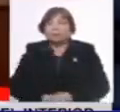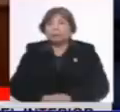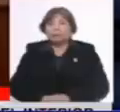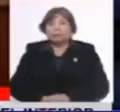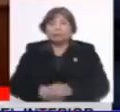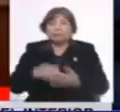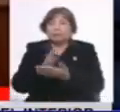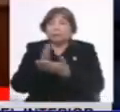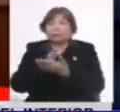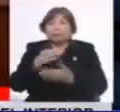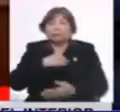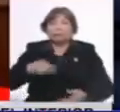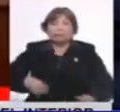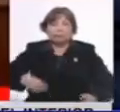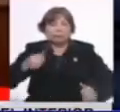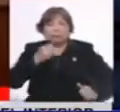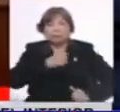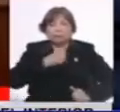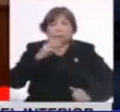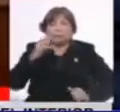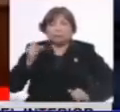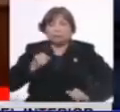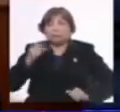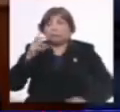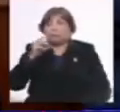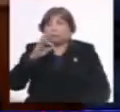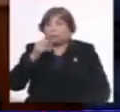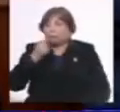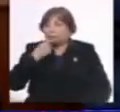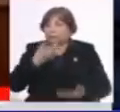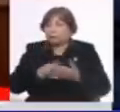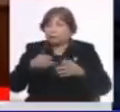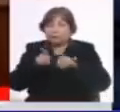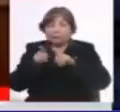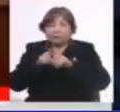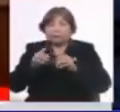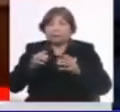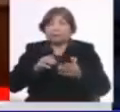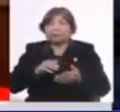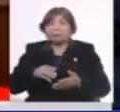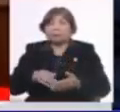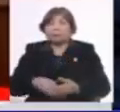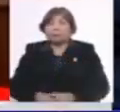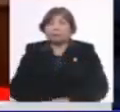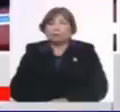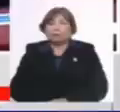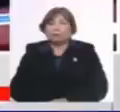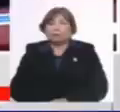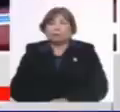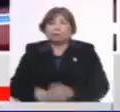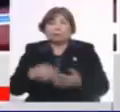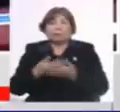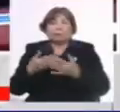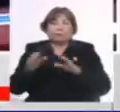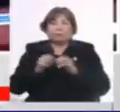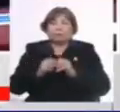con participación del señor ministro de Defensa, y él también a su vez, después, posteriormente a eso, ha estado también